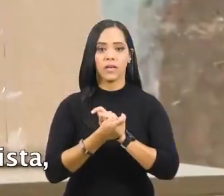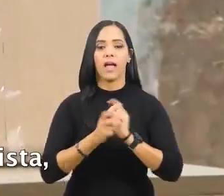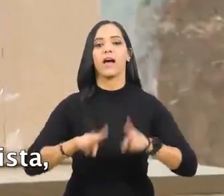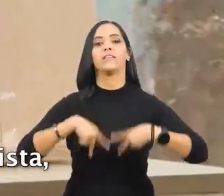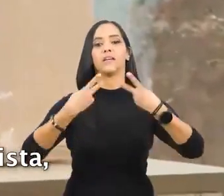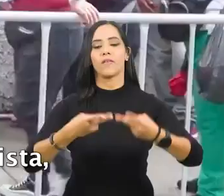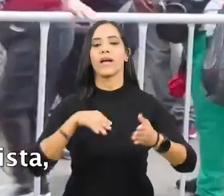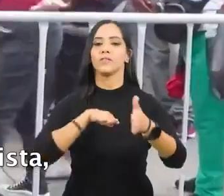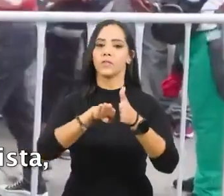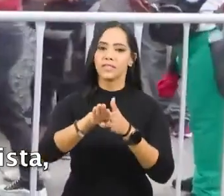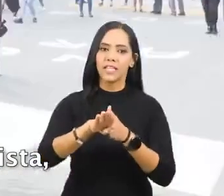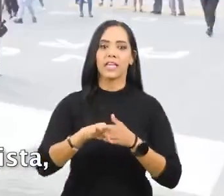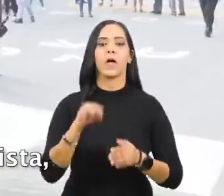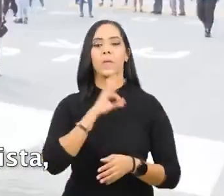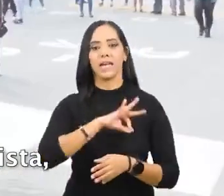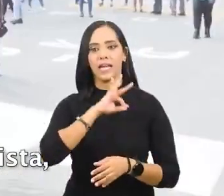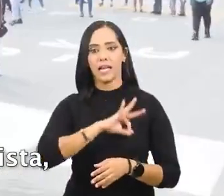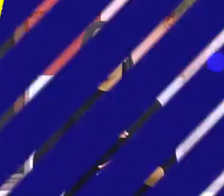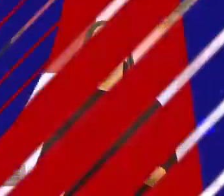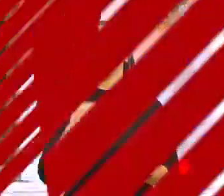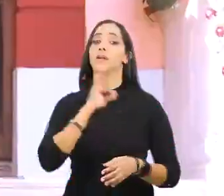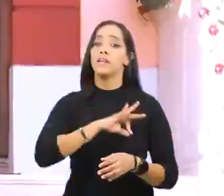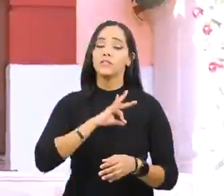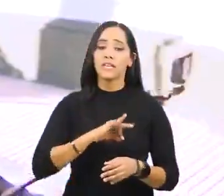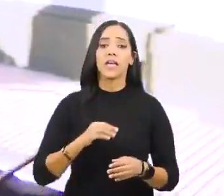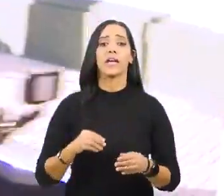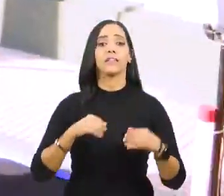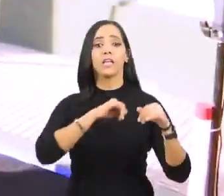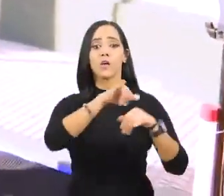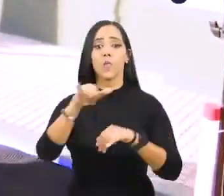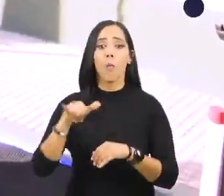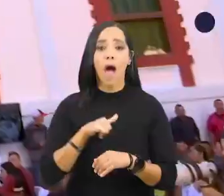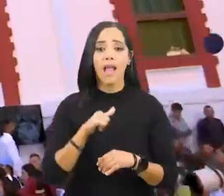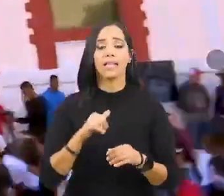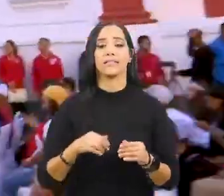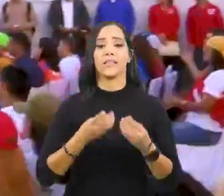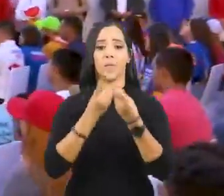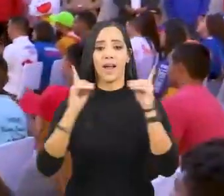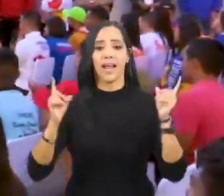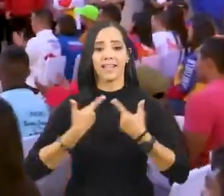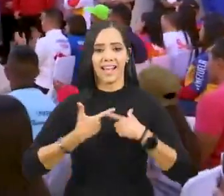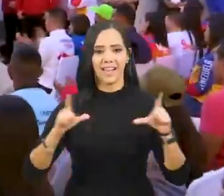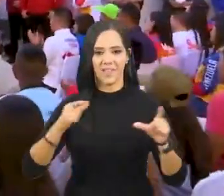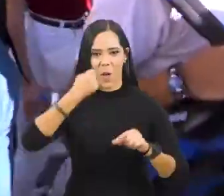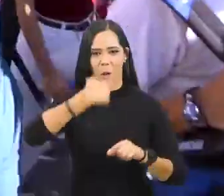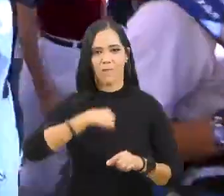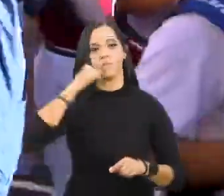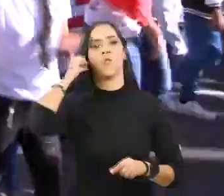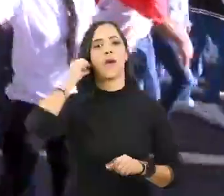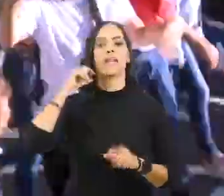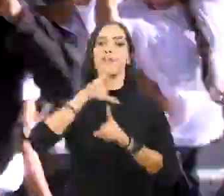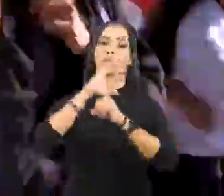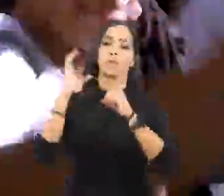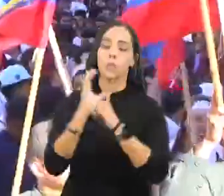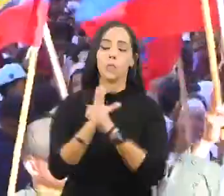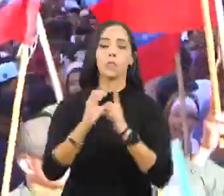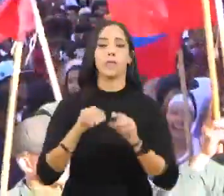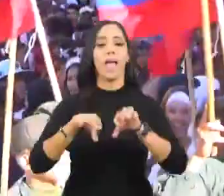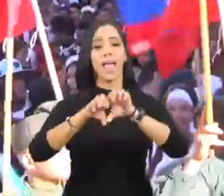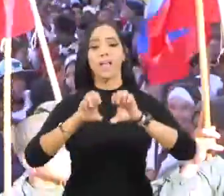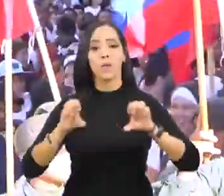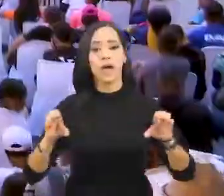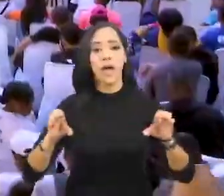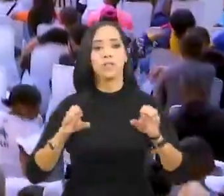transición hacia una sociedad humanista, hacia una sociedad de iguales, democrática, libre, de hombres y mujeres